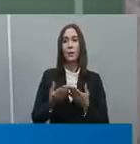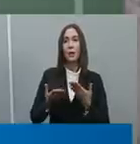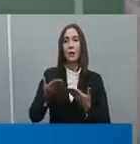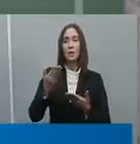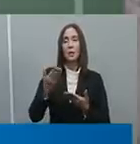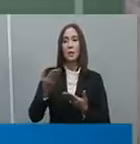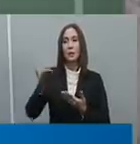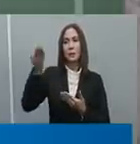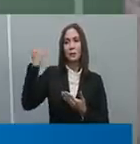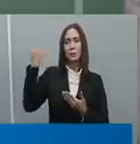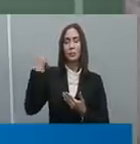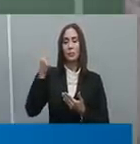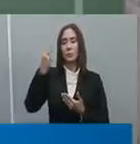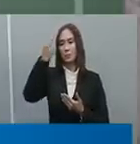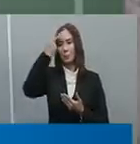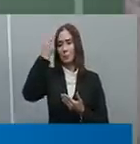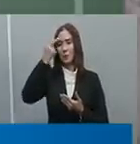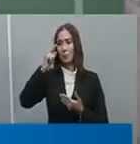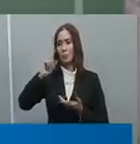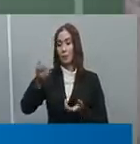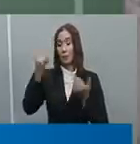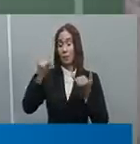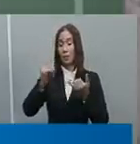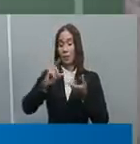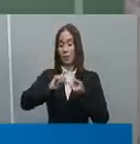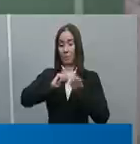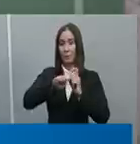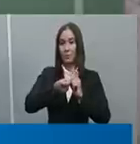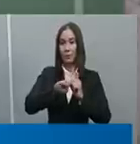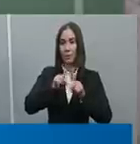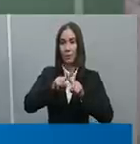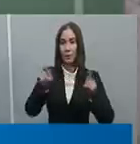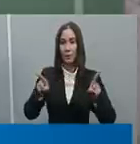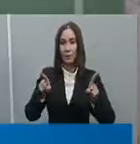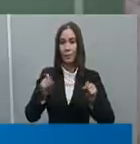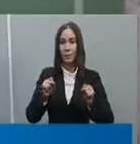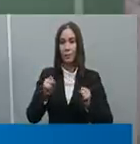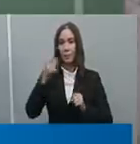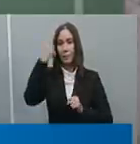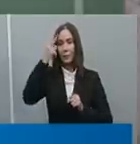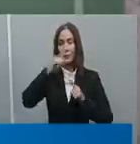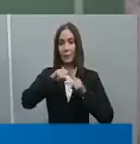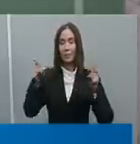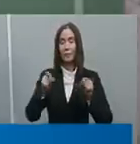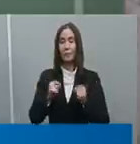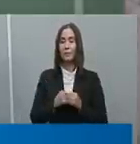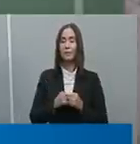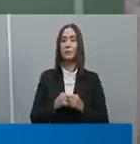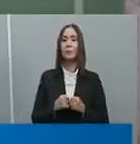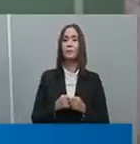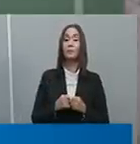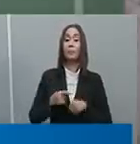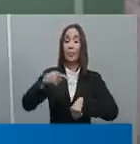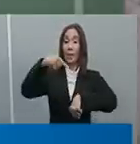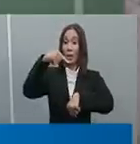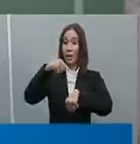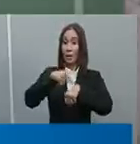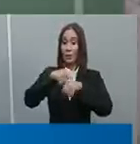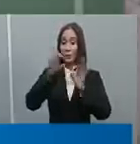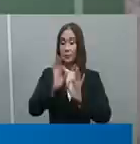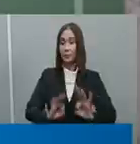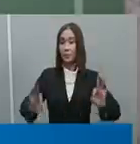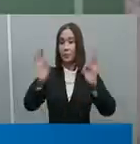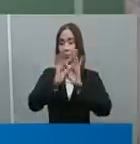por sentado y que ahora sabemos que podemos perder. Cuando ocurren cosas así, es el momento de valorar